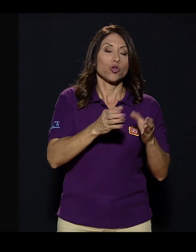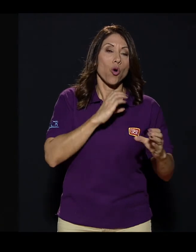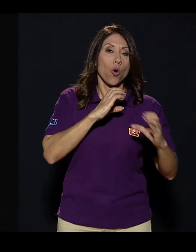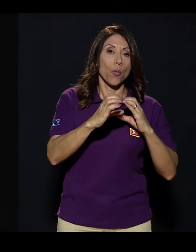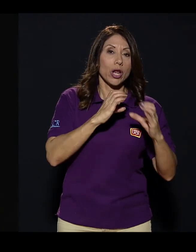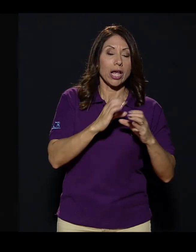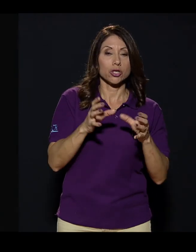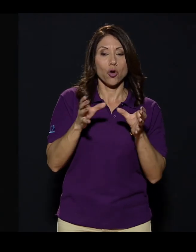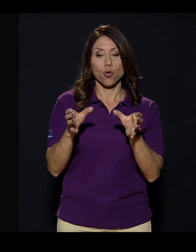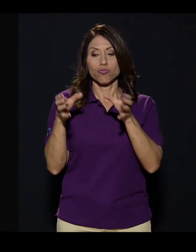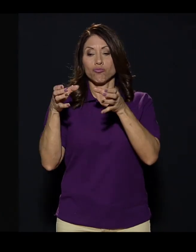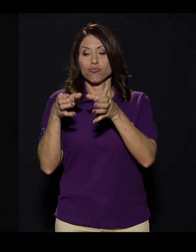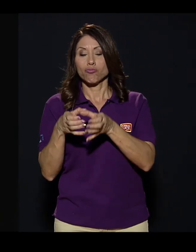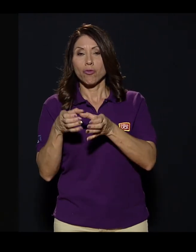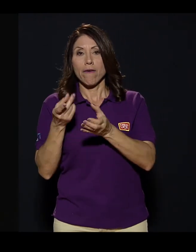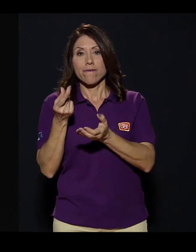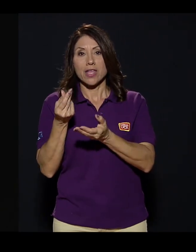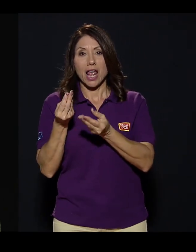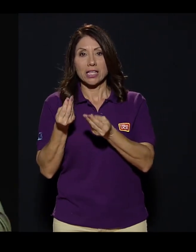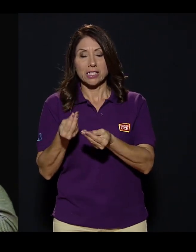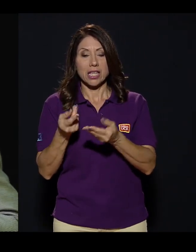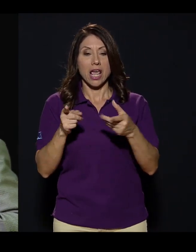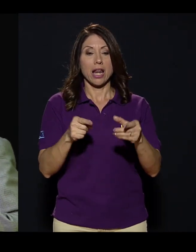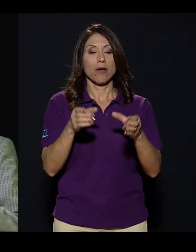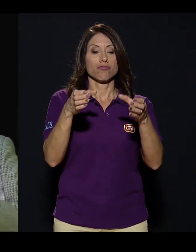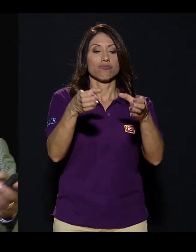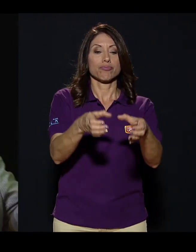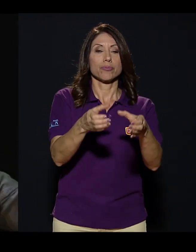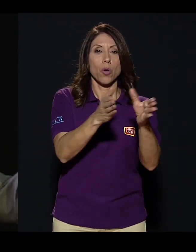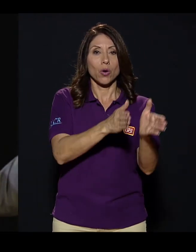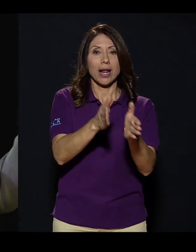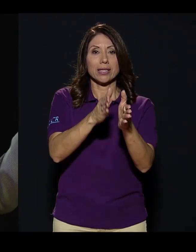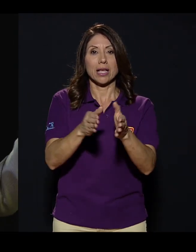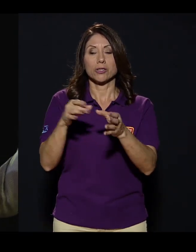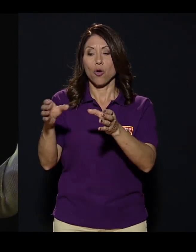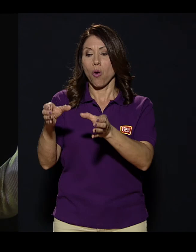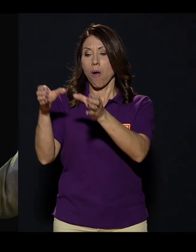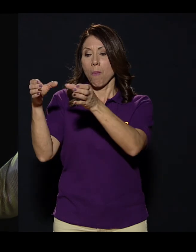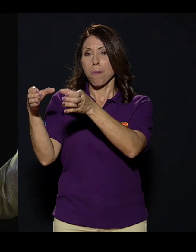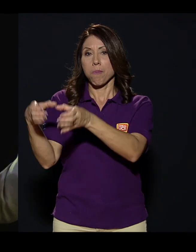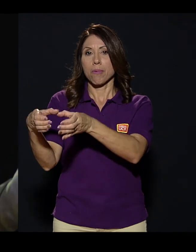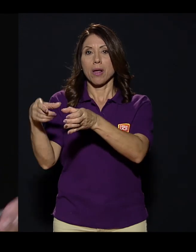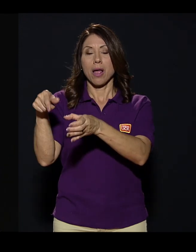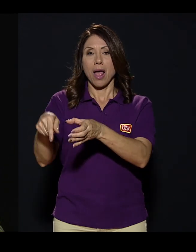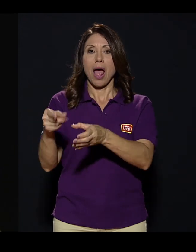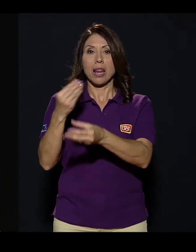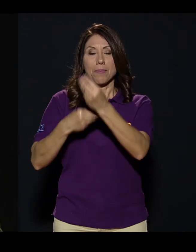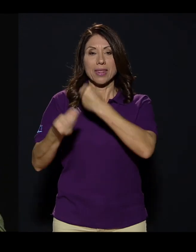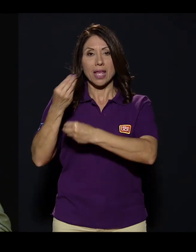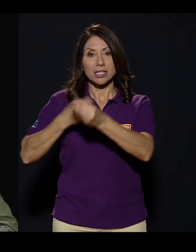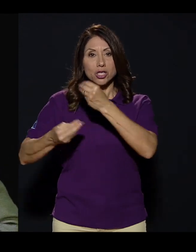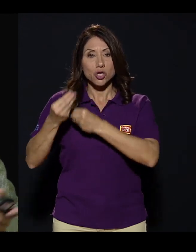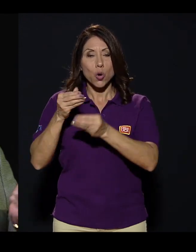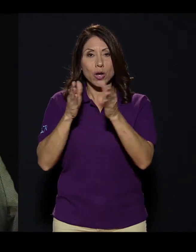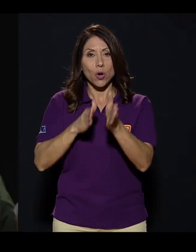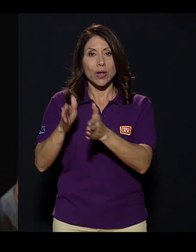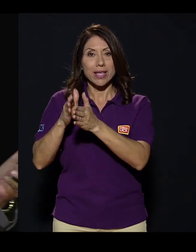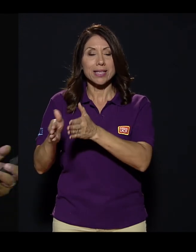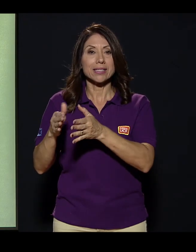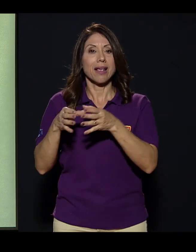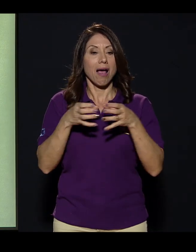de alimentación y logística. Entonces, esos son justamente la parte de planeación. Tenemos que hacer un